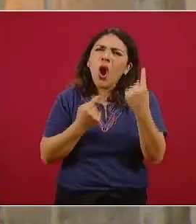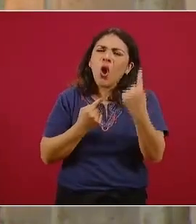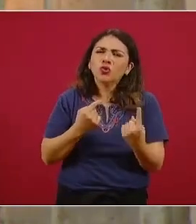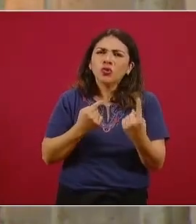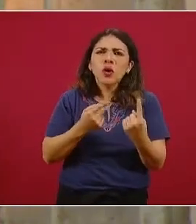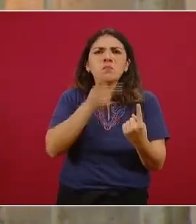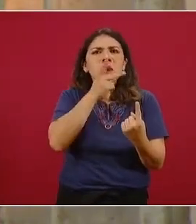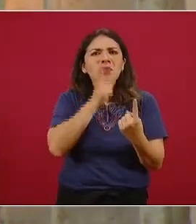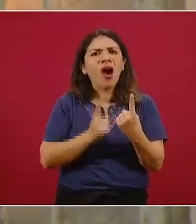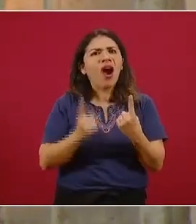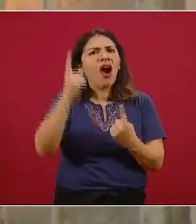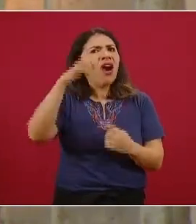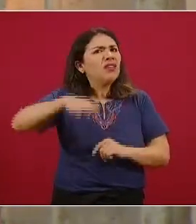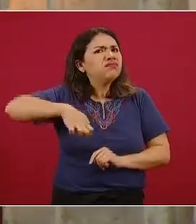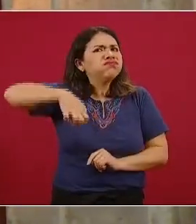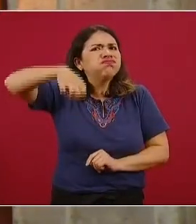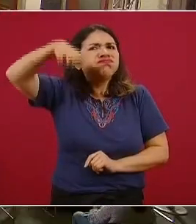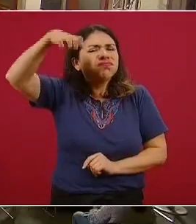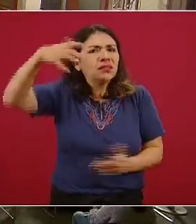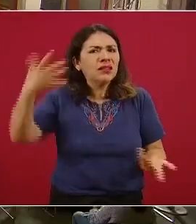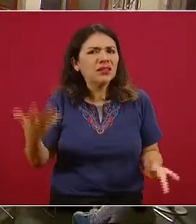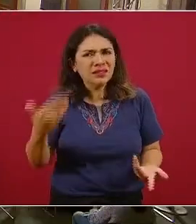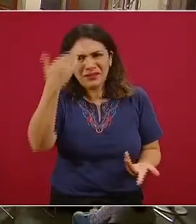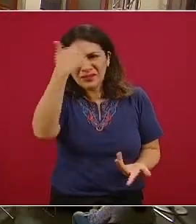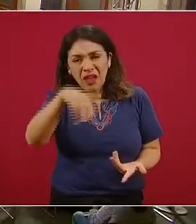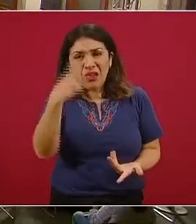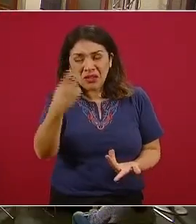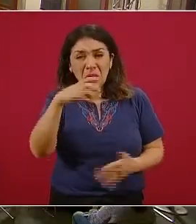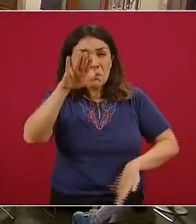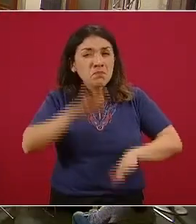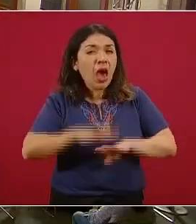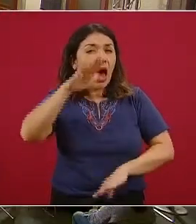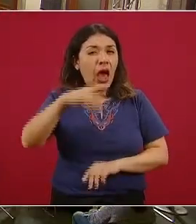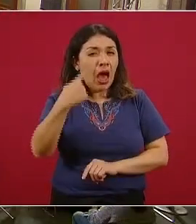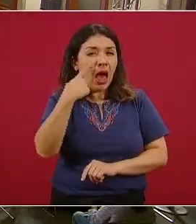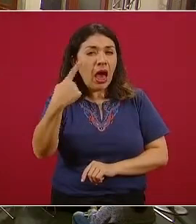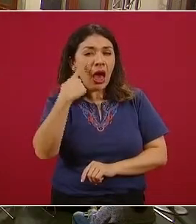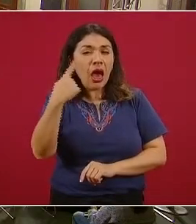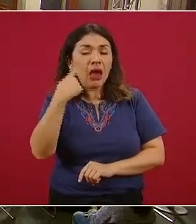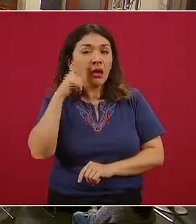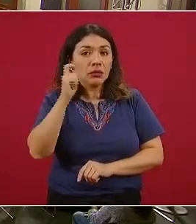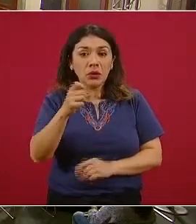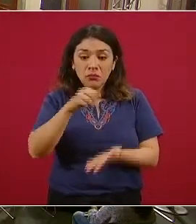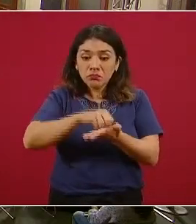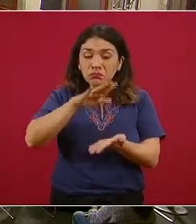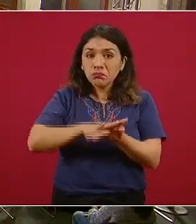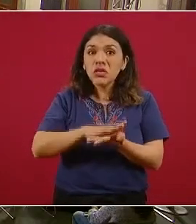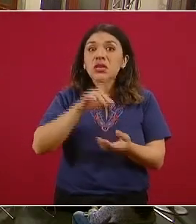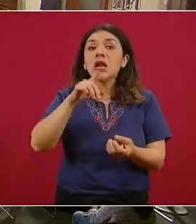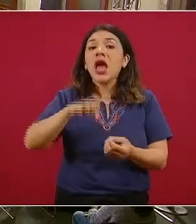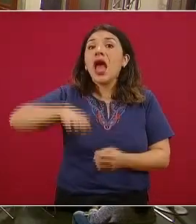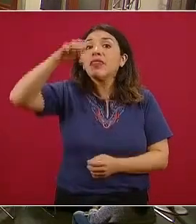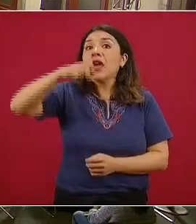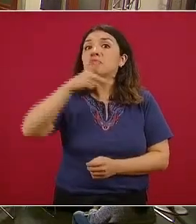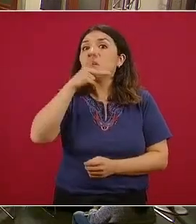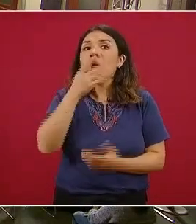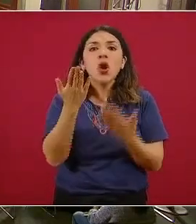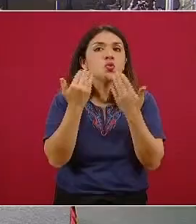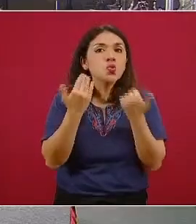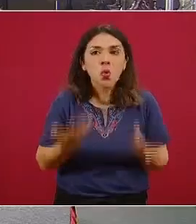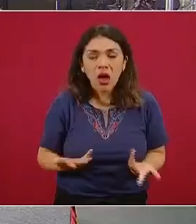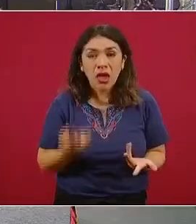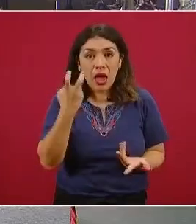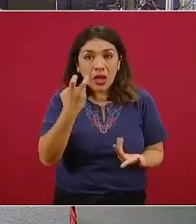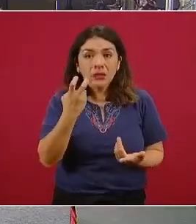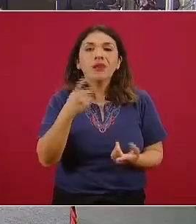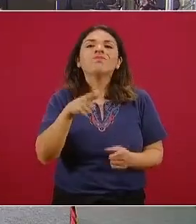el progenitor. Sabemos también que en casi una tercera parte no tenemos registrada la edad del progenitor. Entonces esto